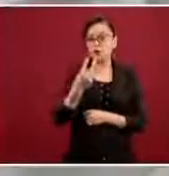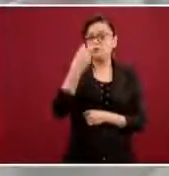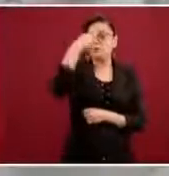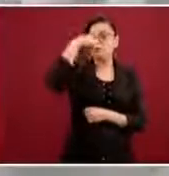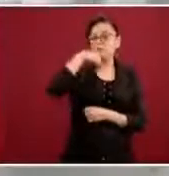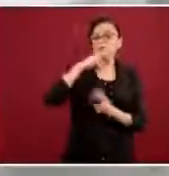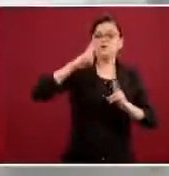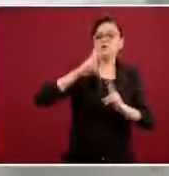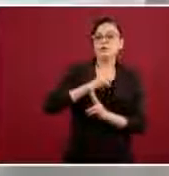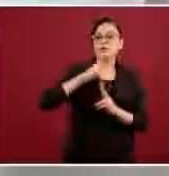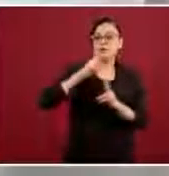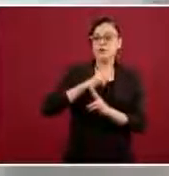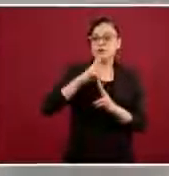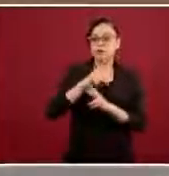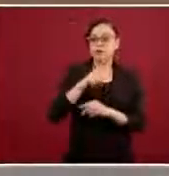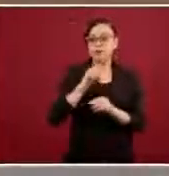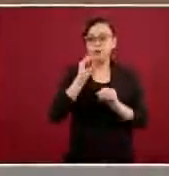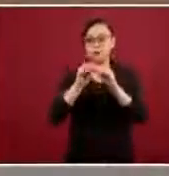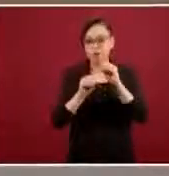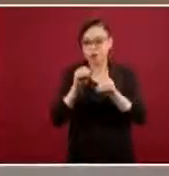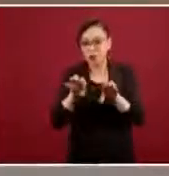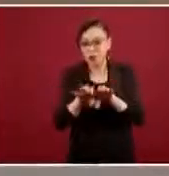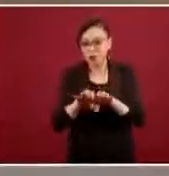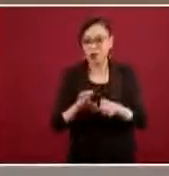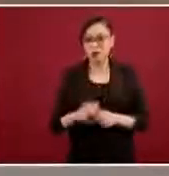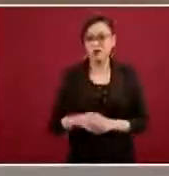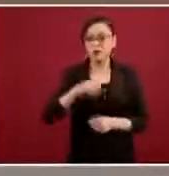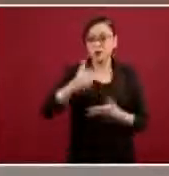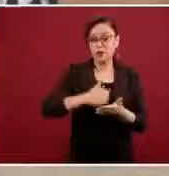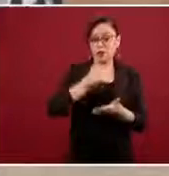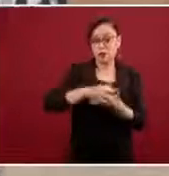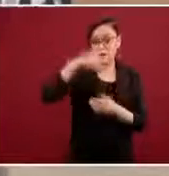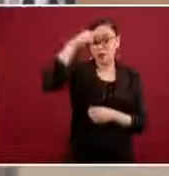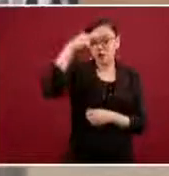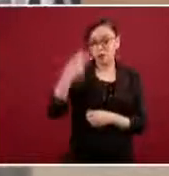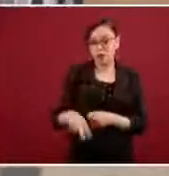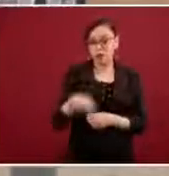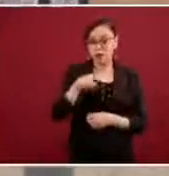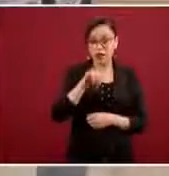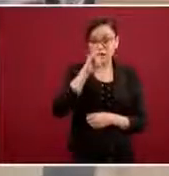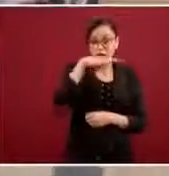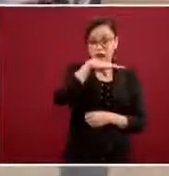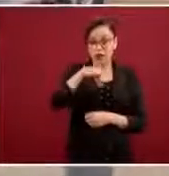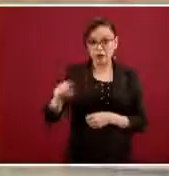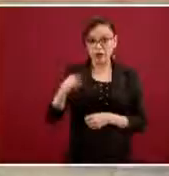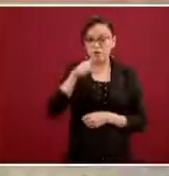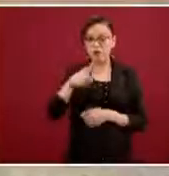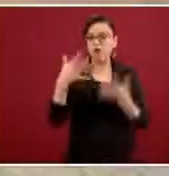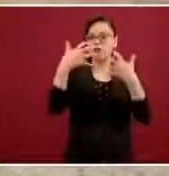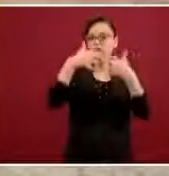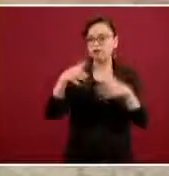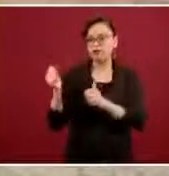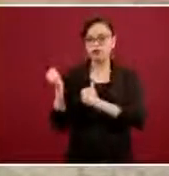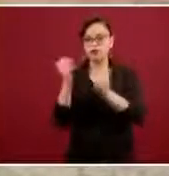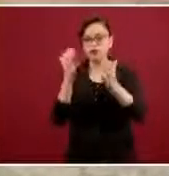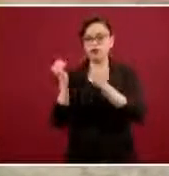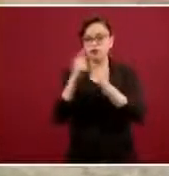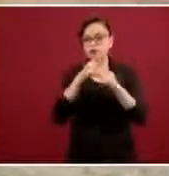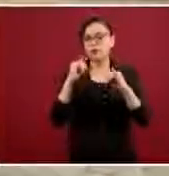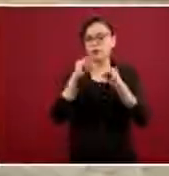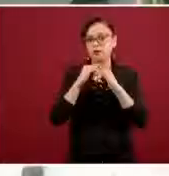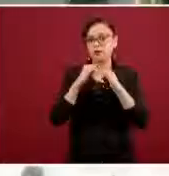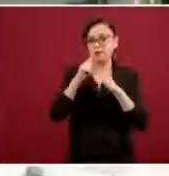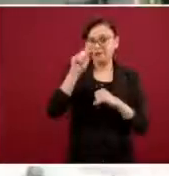respiración artificial. Desde la Ciudad de México, el IMSS traslada el equipo a las instalaciones del Instituto Tecnológico